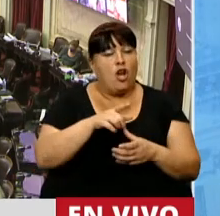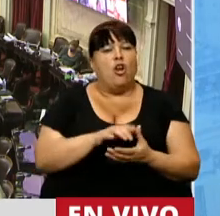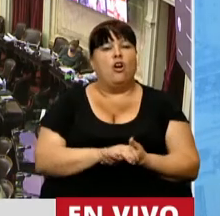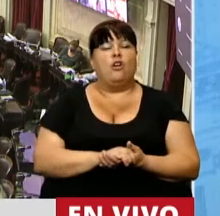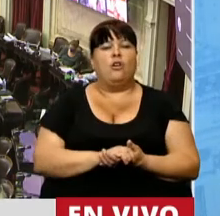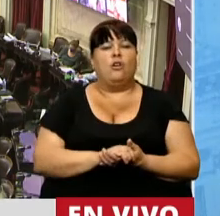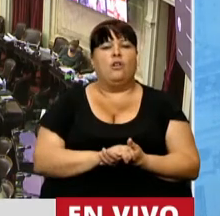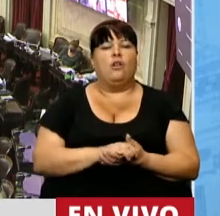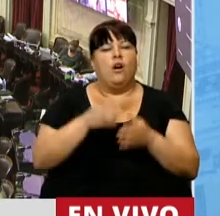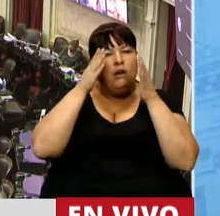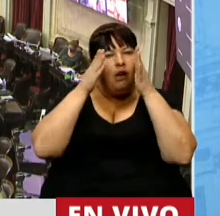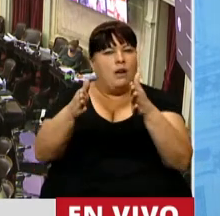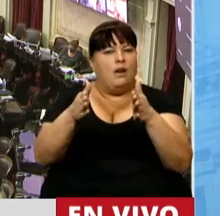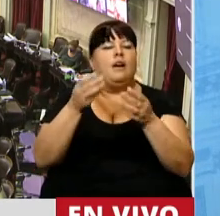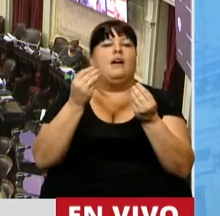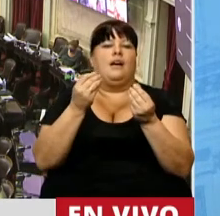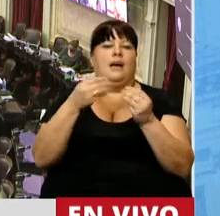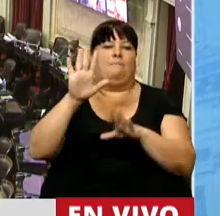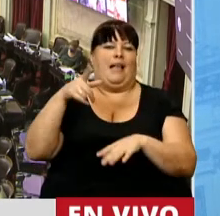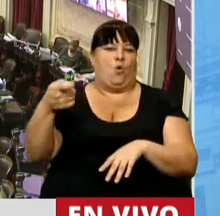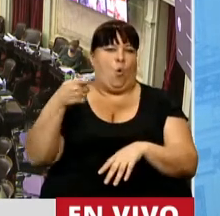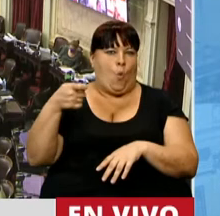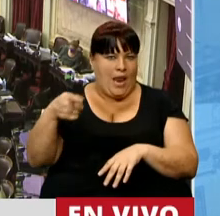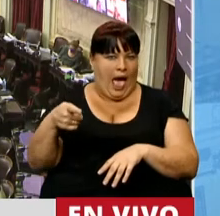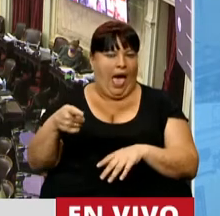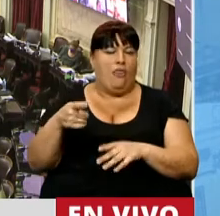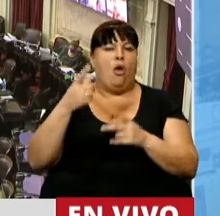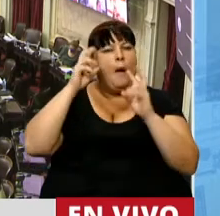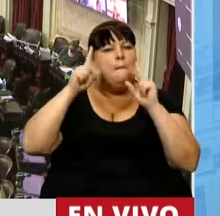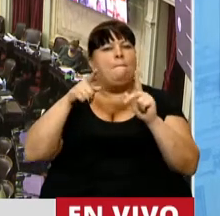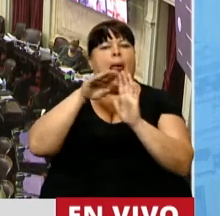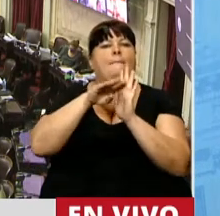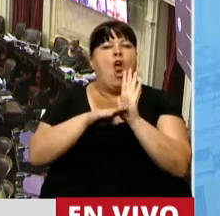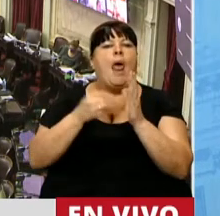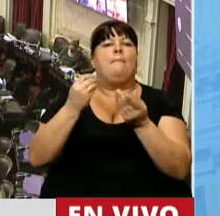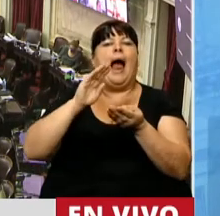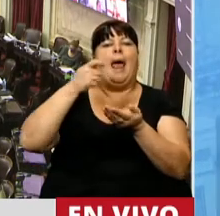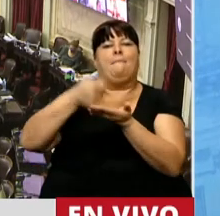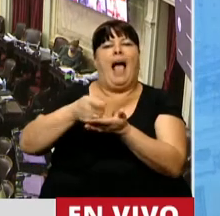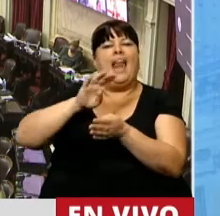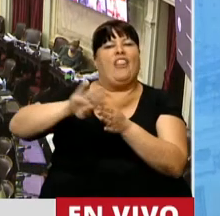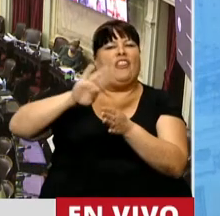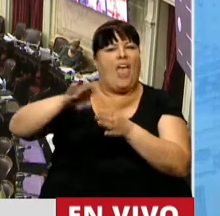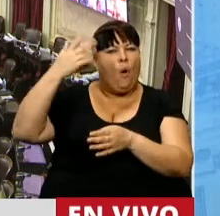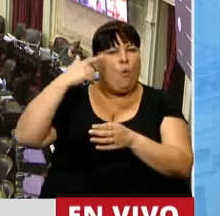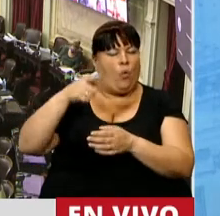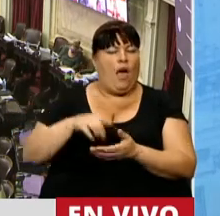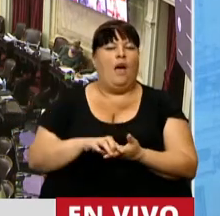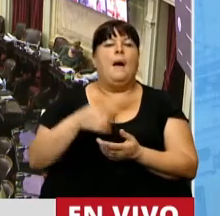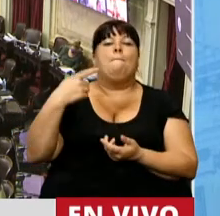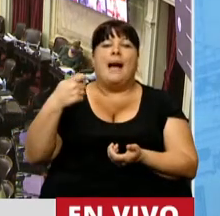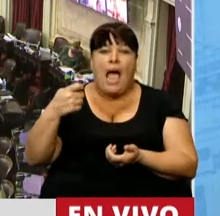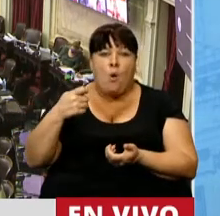la mirada en el sector pasivo y encaró un programa de reparación histórica para nuestros jubilados